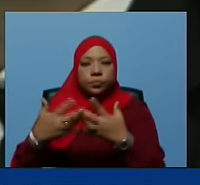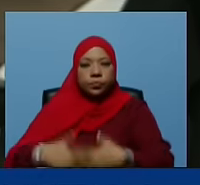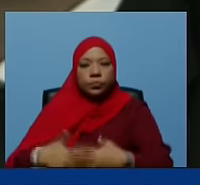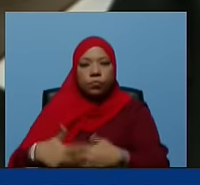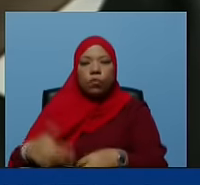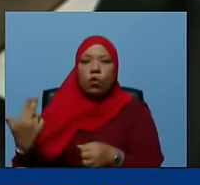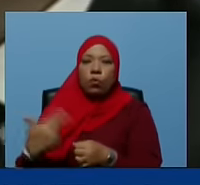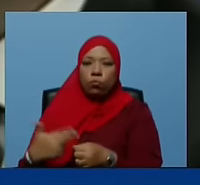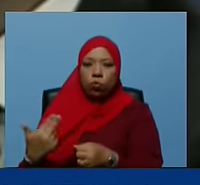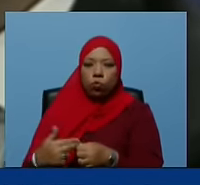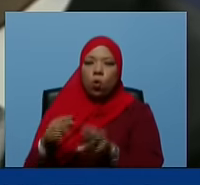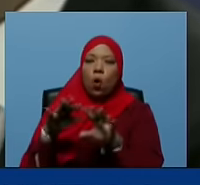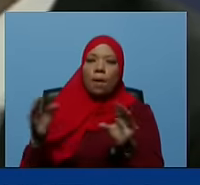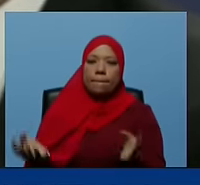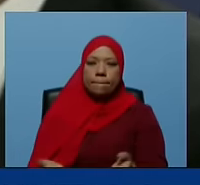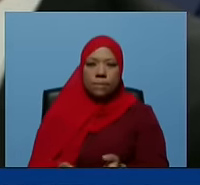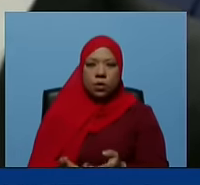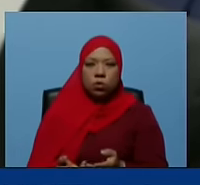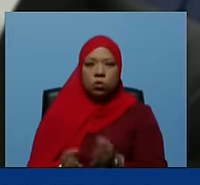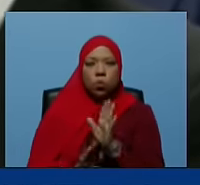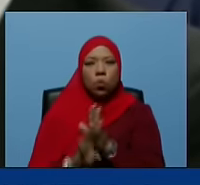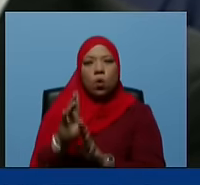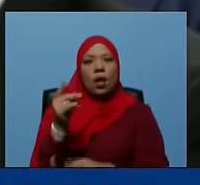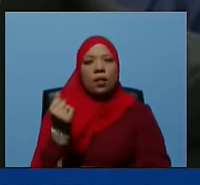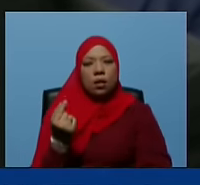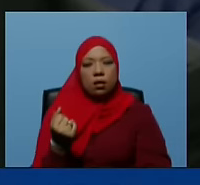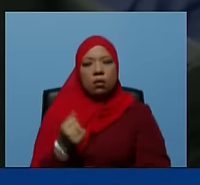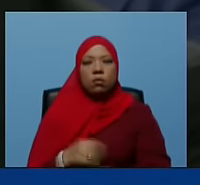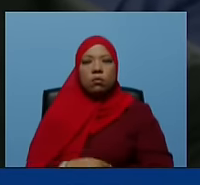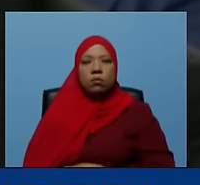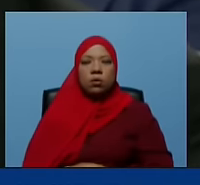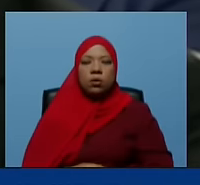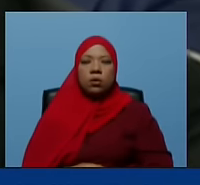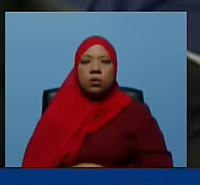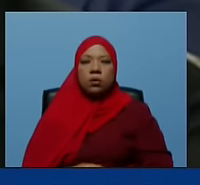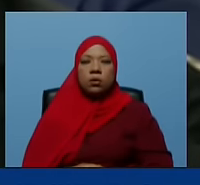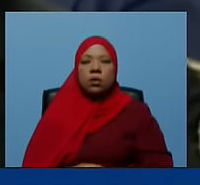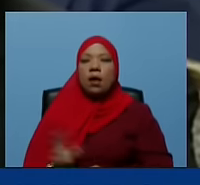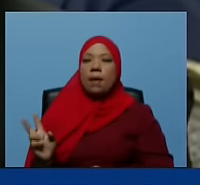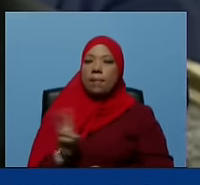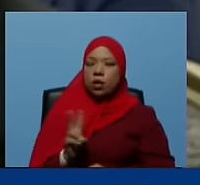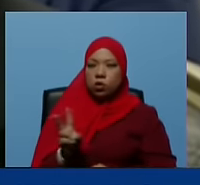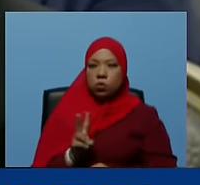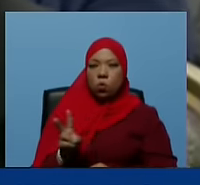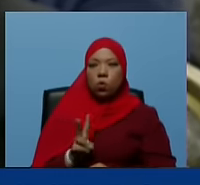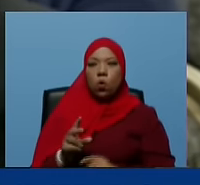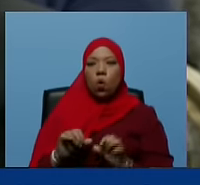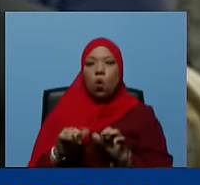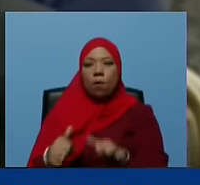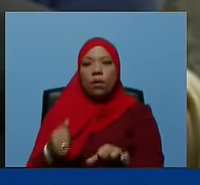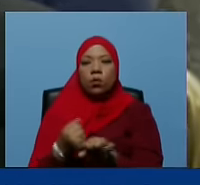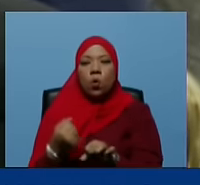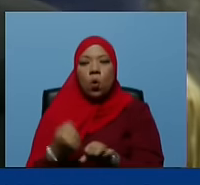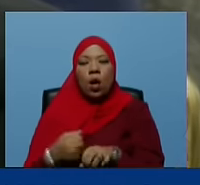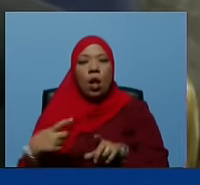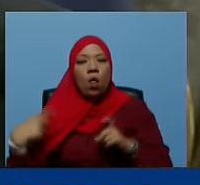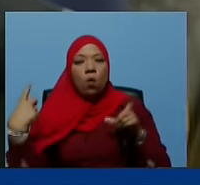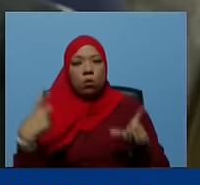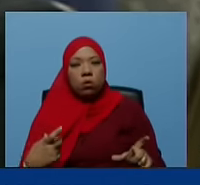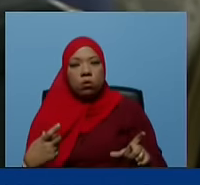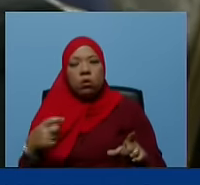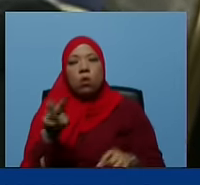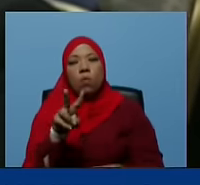mundo y creciendo, porque Venezuela está comenzando a certificar